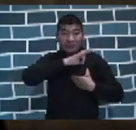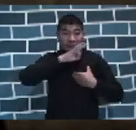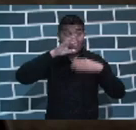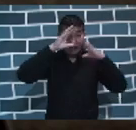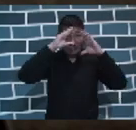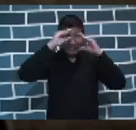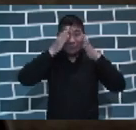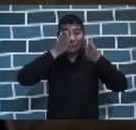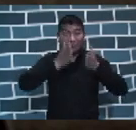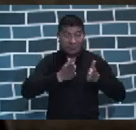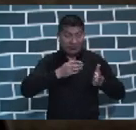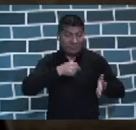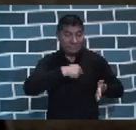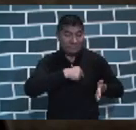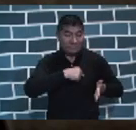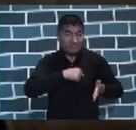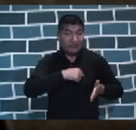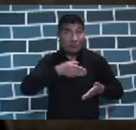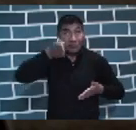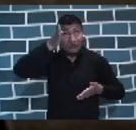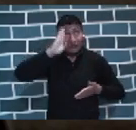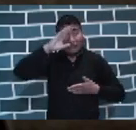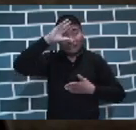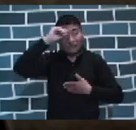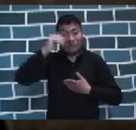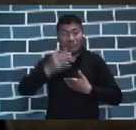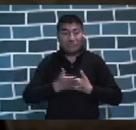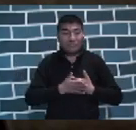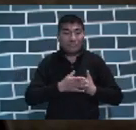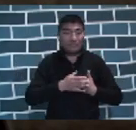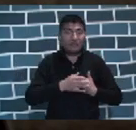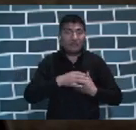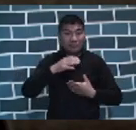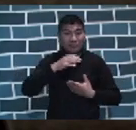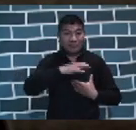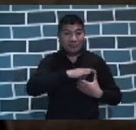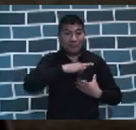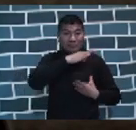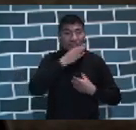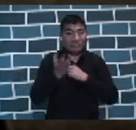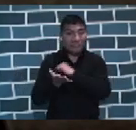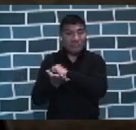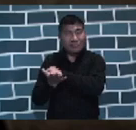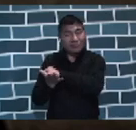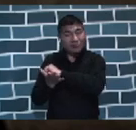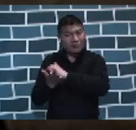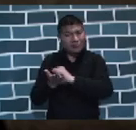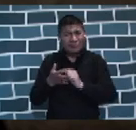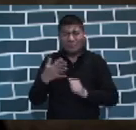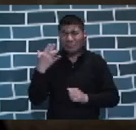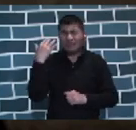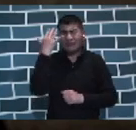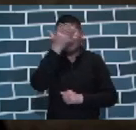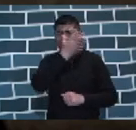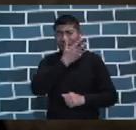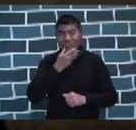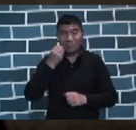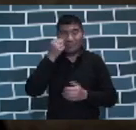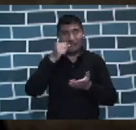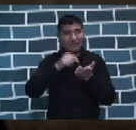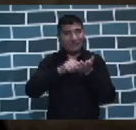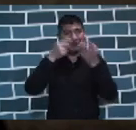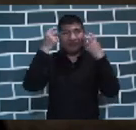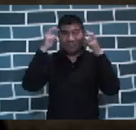que dios es padre hijo y espíritu santo qué hermosa esta lección